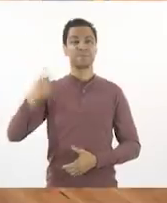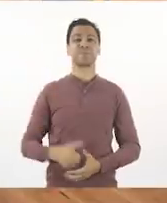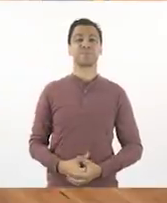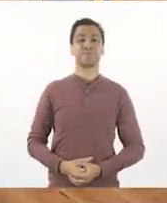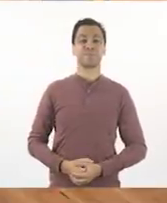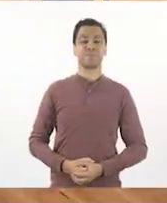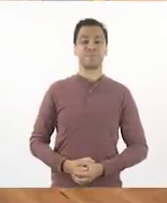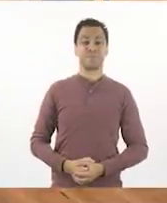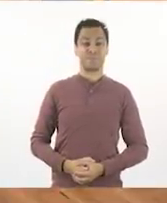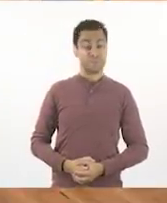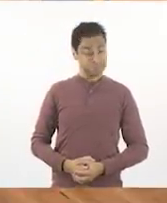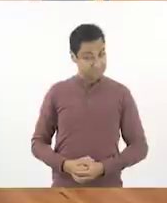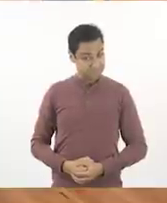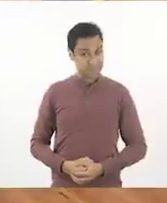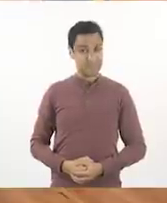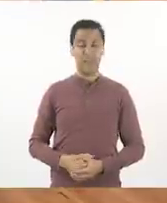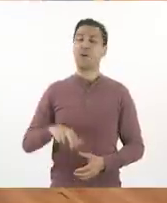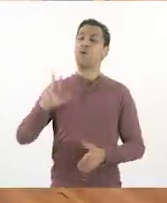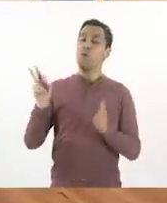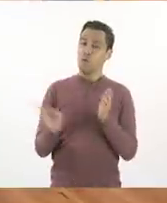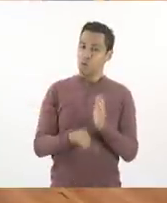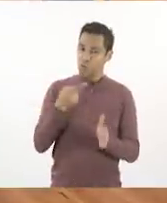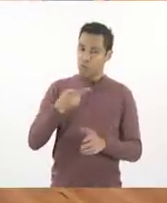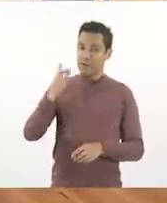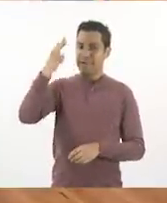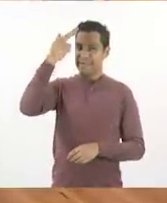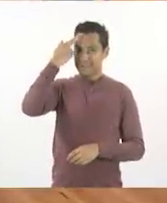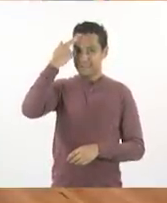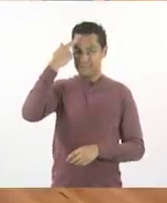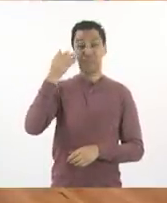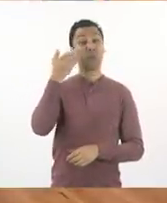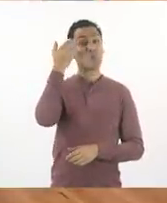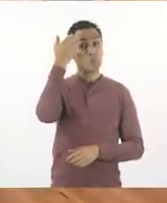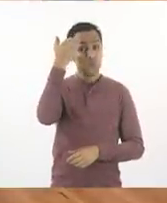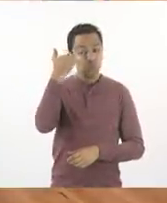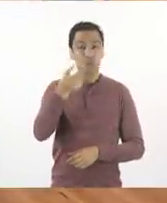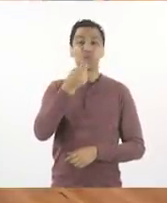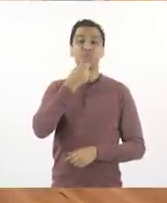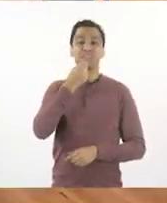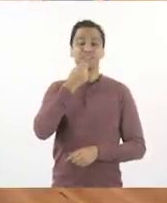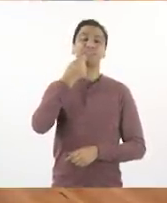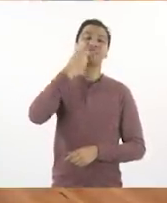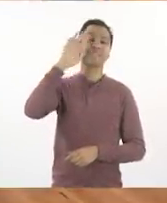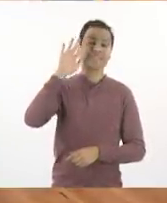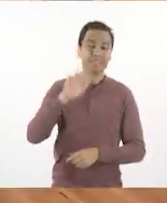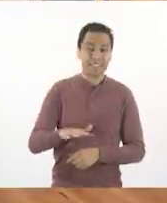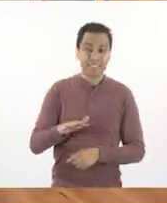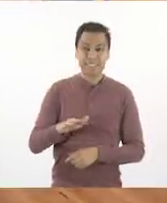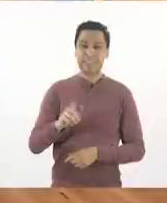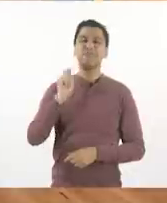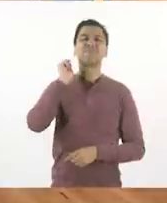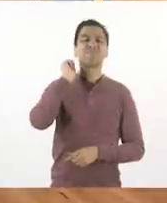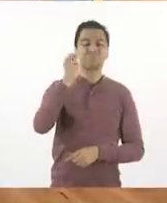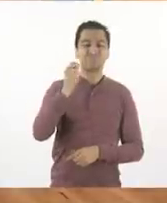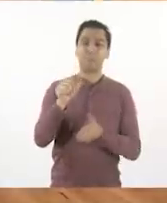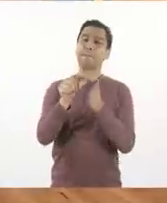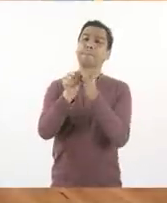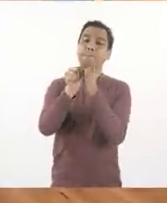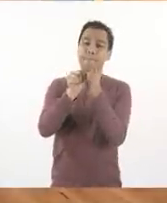Ok, vamos entonces a recordarle a los niños y a las niñas que mes